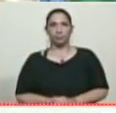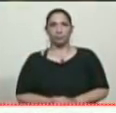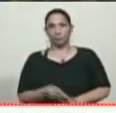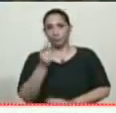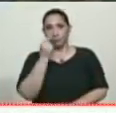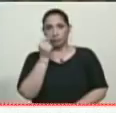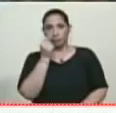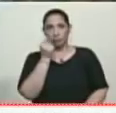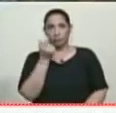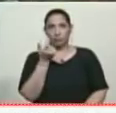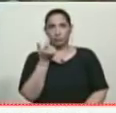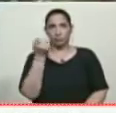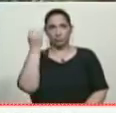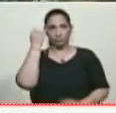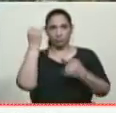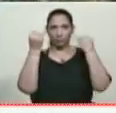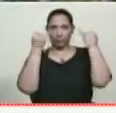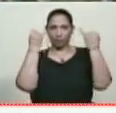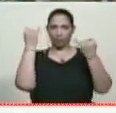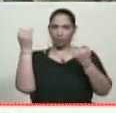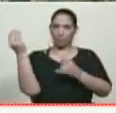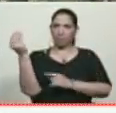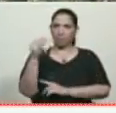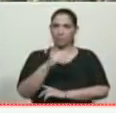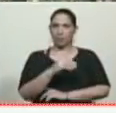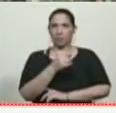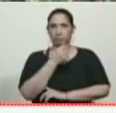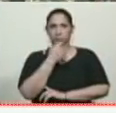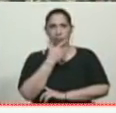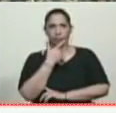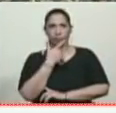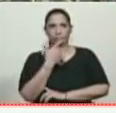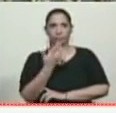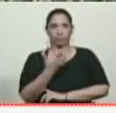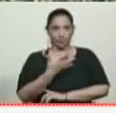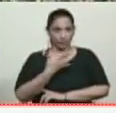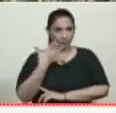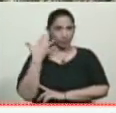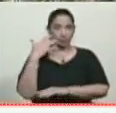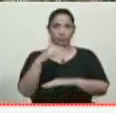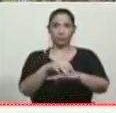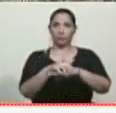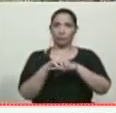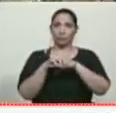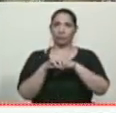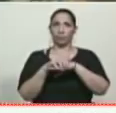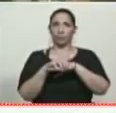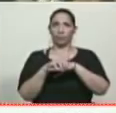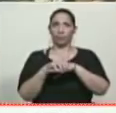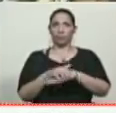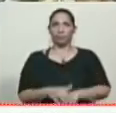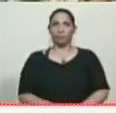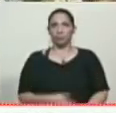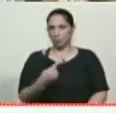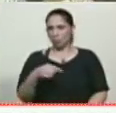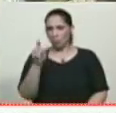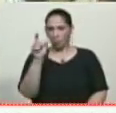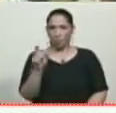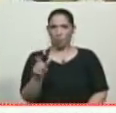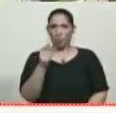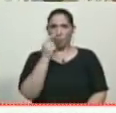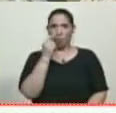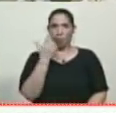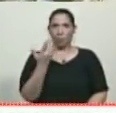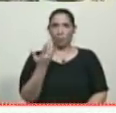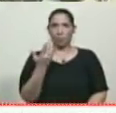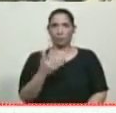más inteligente, hermoso y además presuntuoso de Inglaterra, que es Sir Walter Raleigh, mi pirata favorito.